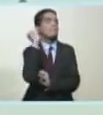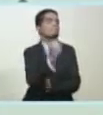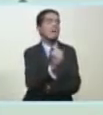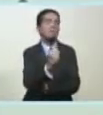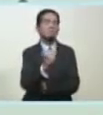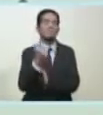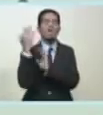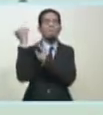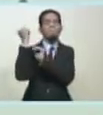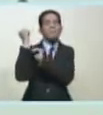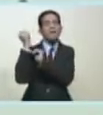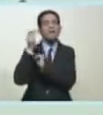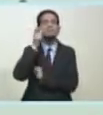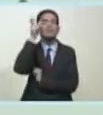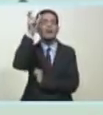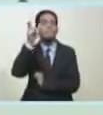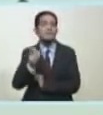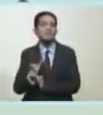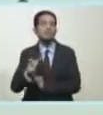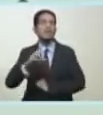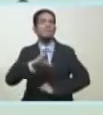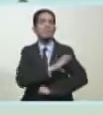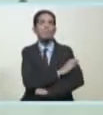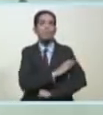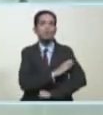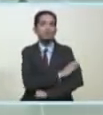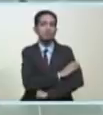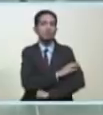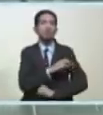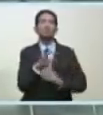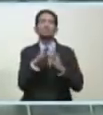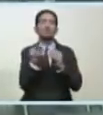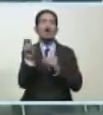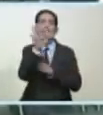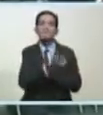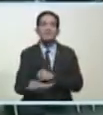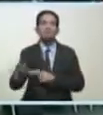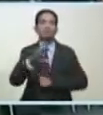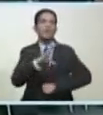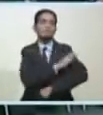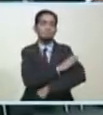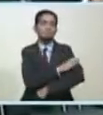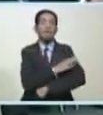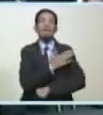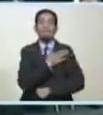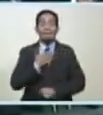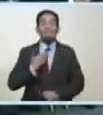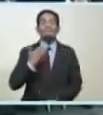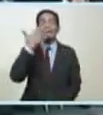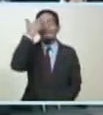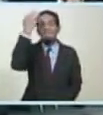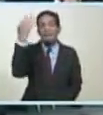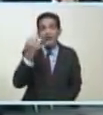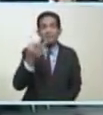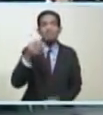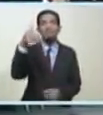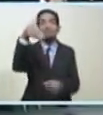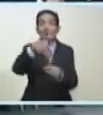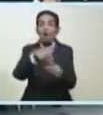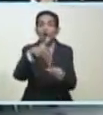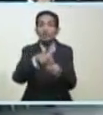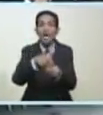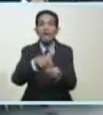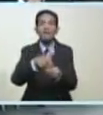un importante sector de los votantes y electores venezolanos que tenían derecho a creer y a votar por su